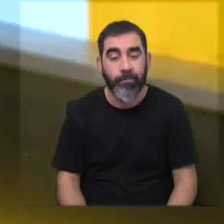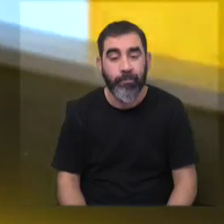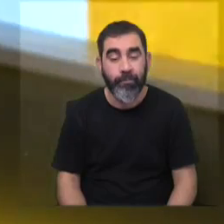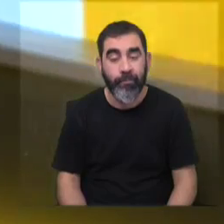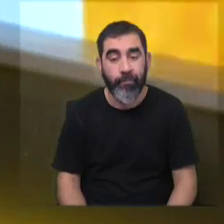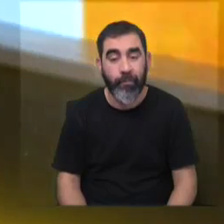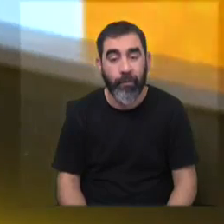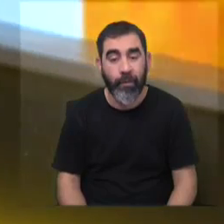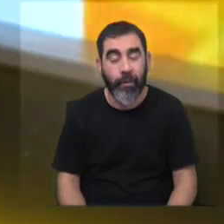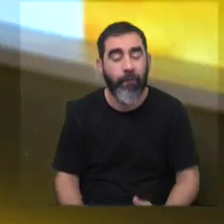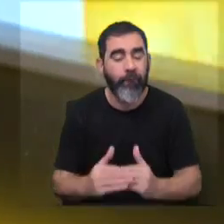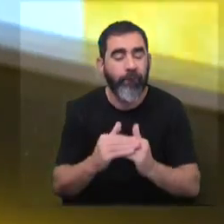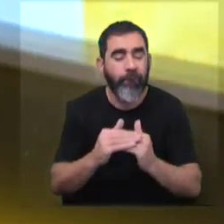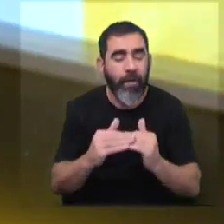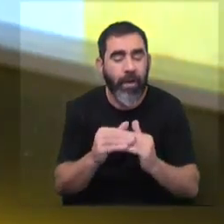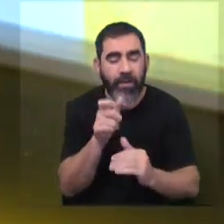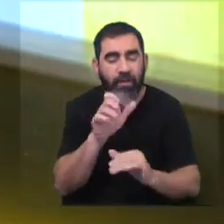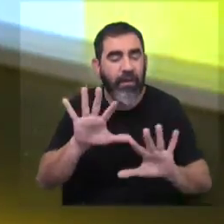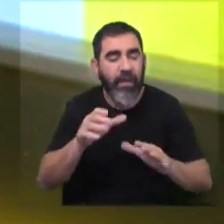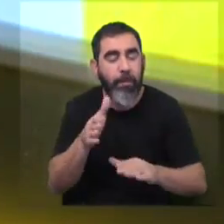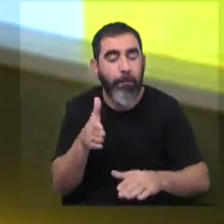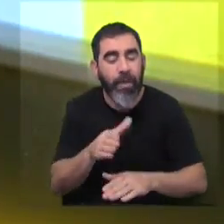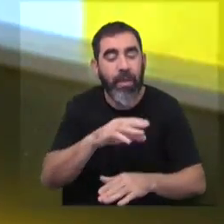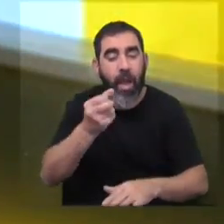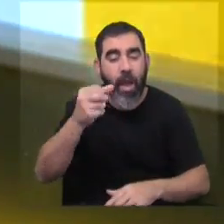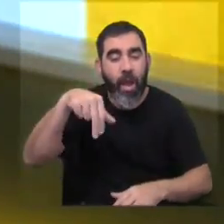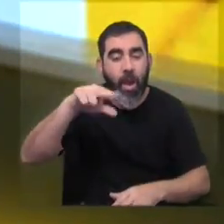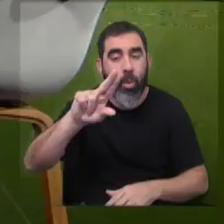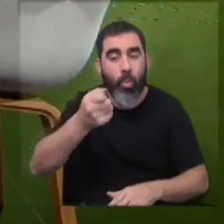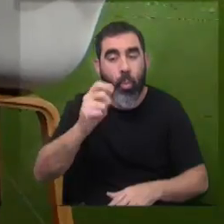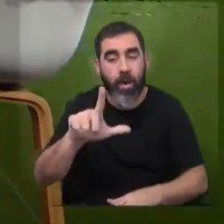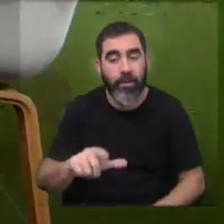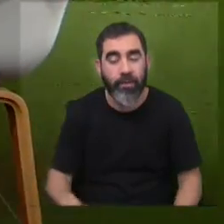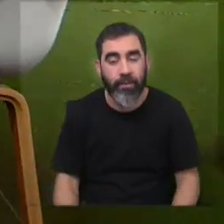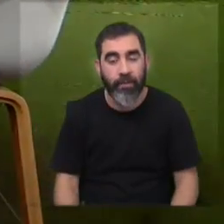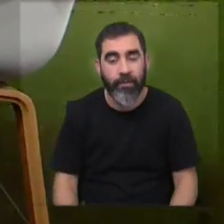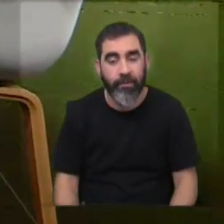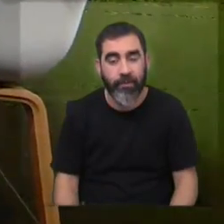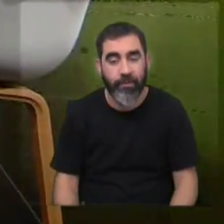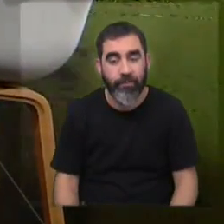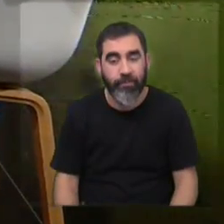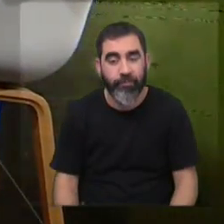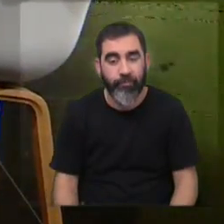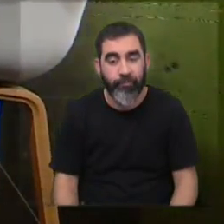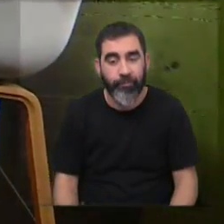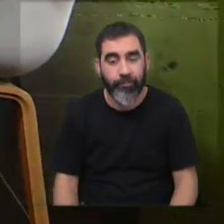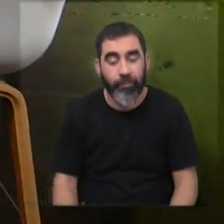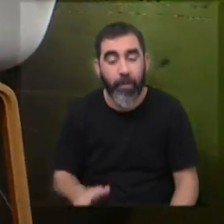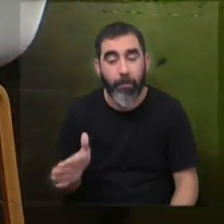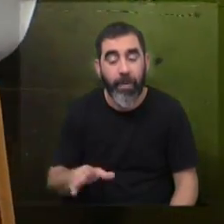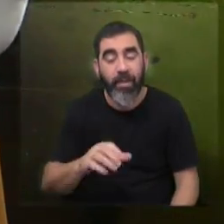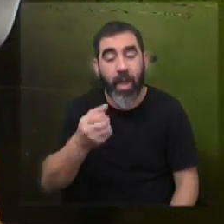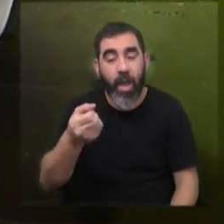la definición básica, ¿qué es un pez anual? Bueno, ¿lo hago yo? Sí. Bueno, un pez